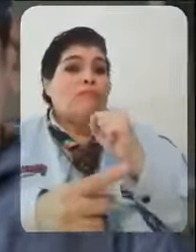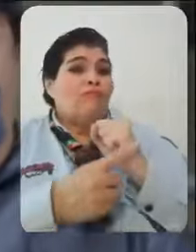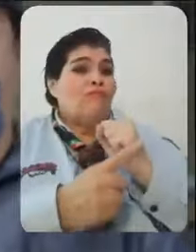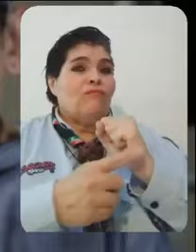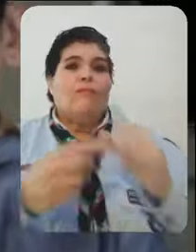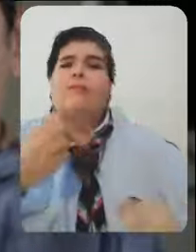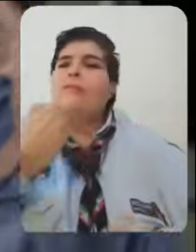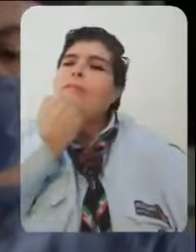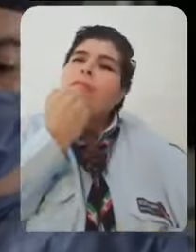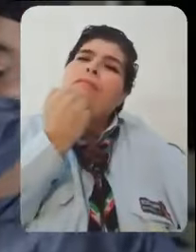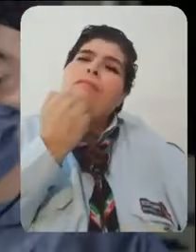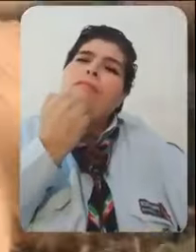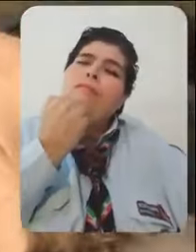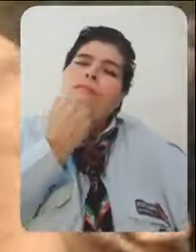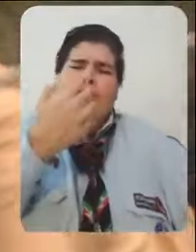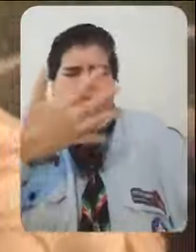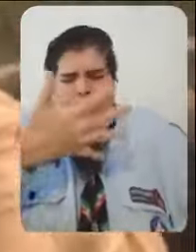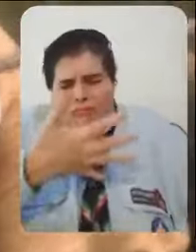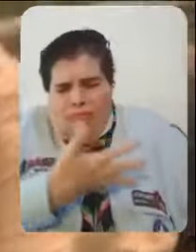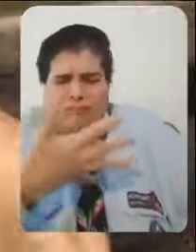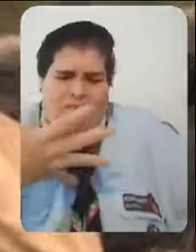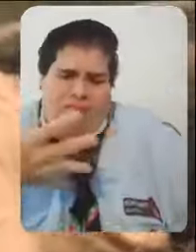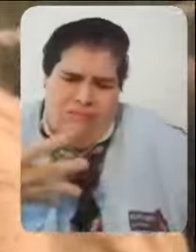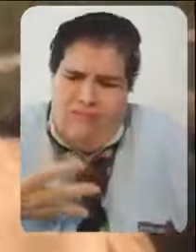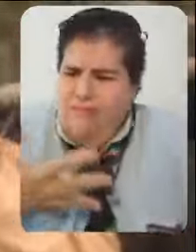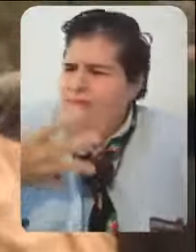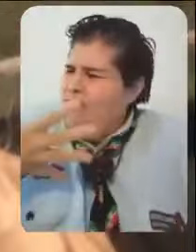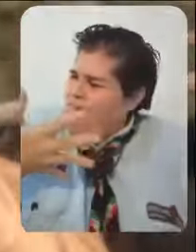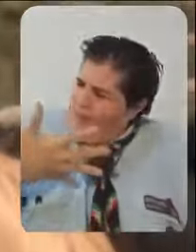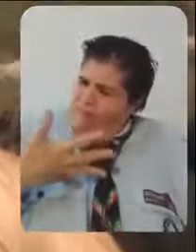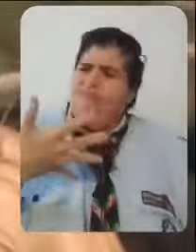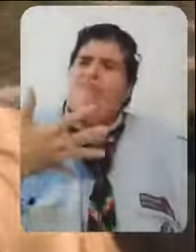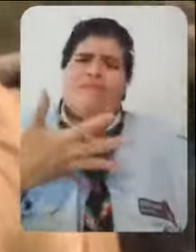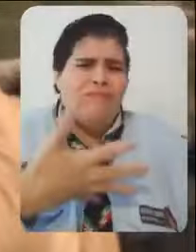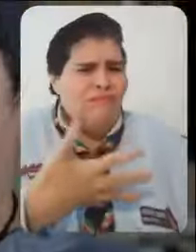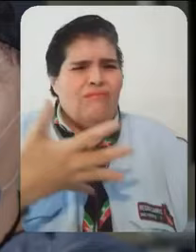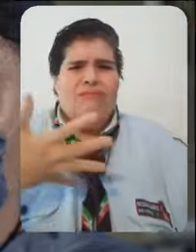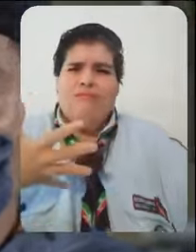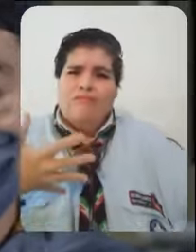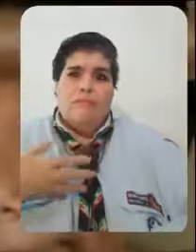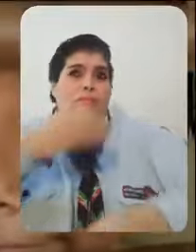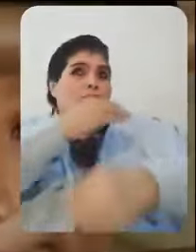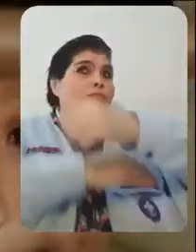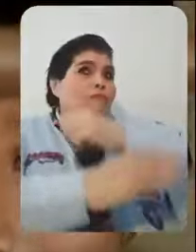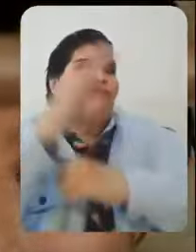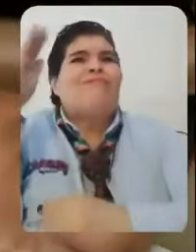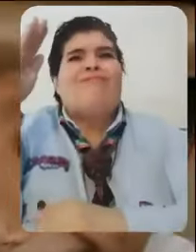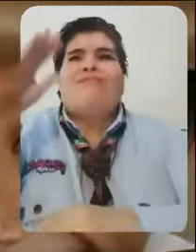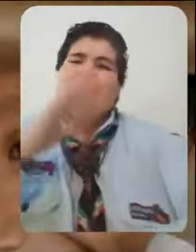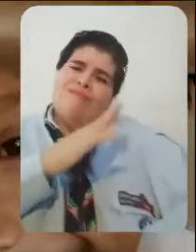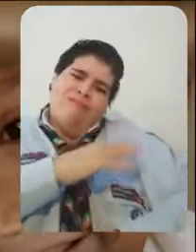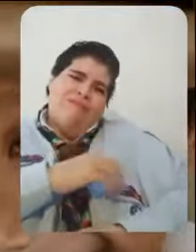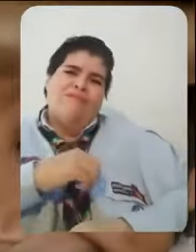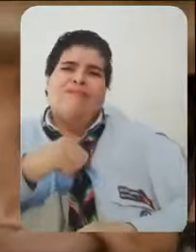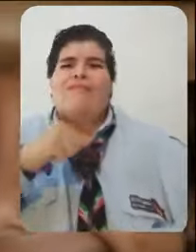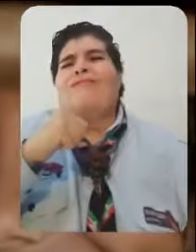No importan los problemas que tenga que afrontar. No importa